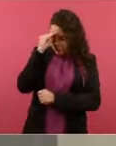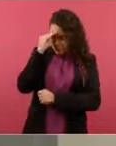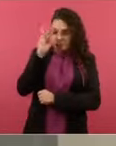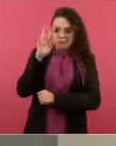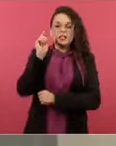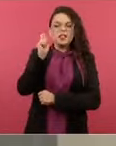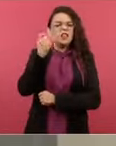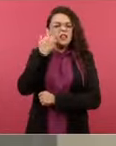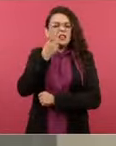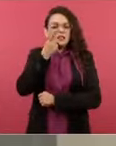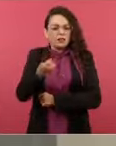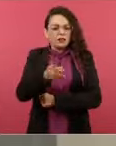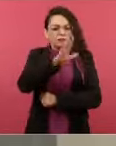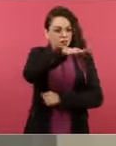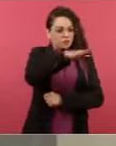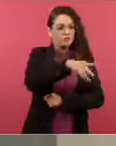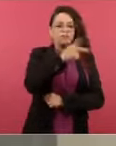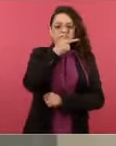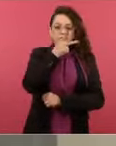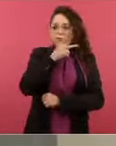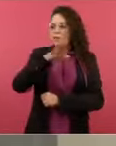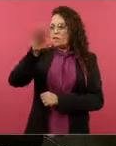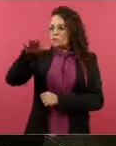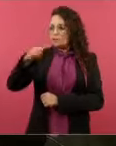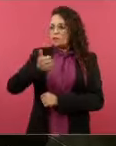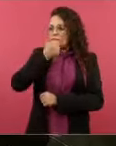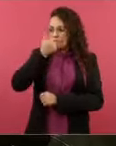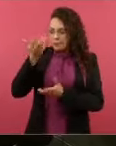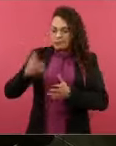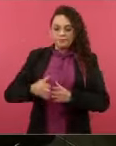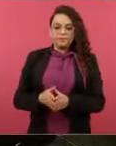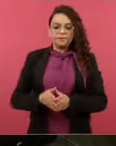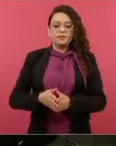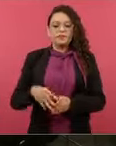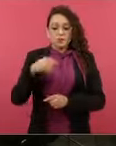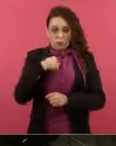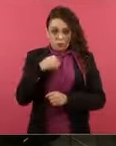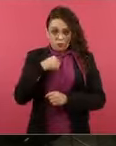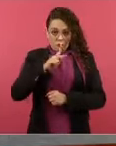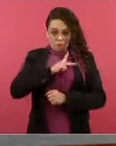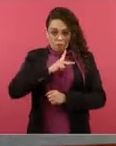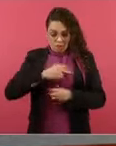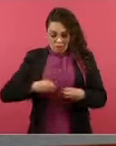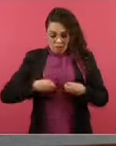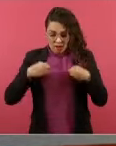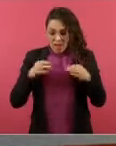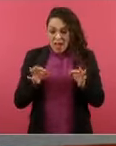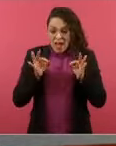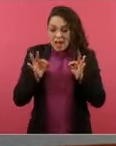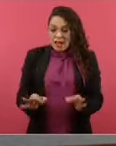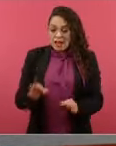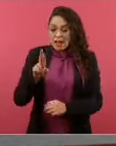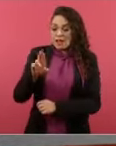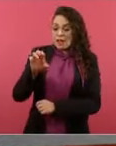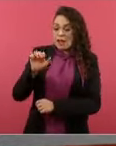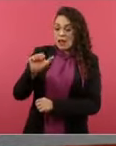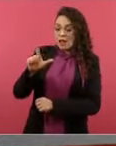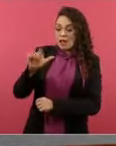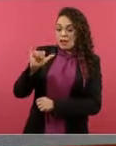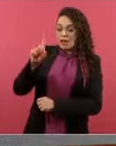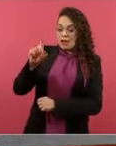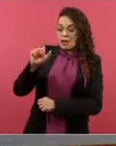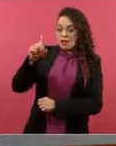familia, chicos? Que yo soy capaz de cambiar mi realidad. Un sujeto histórico es aquel que